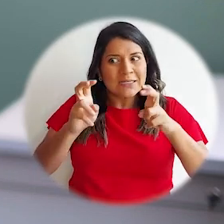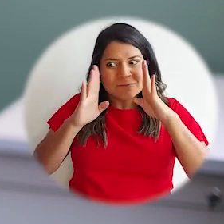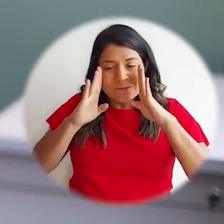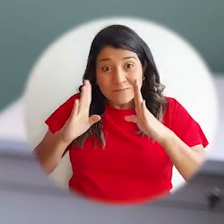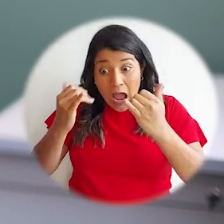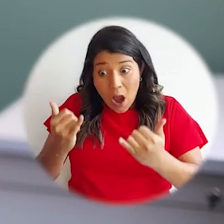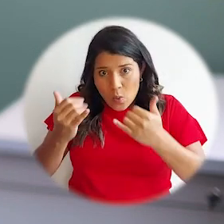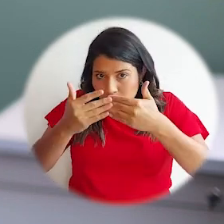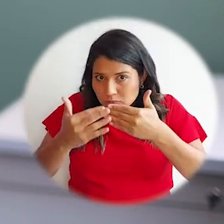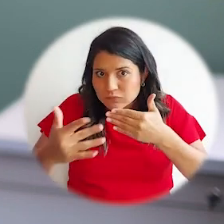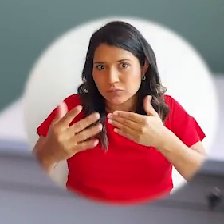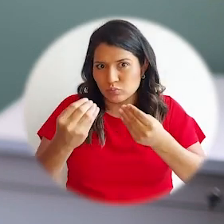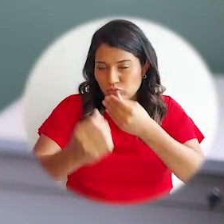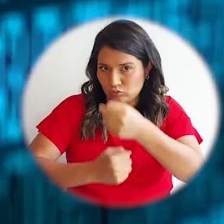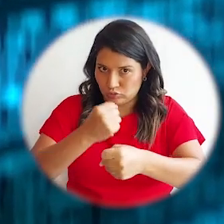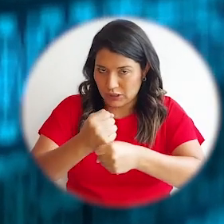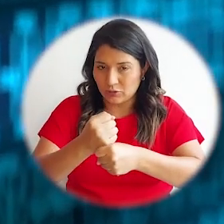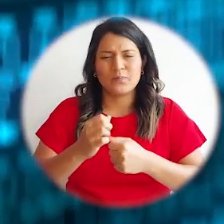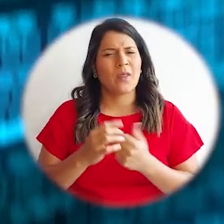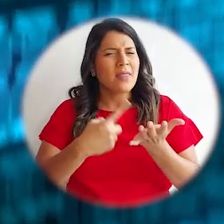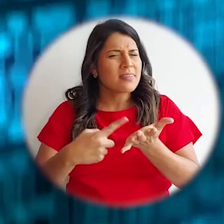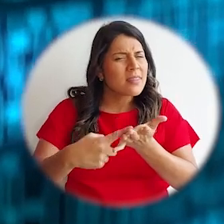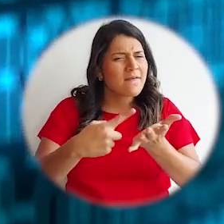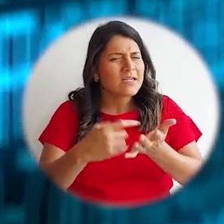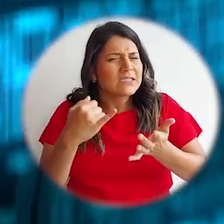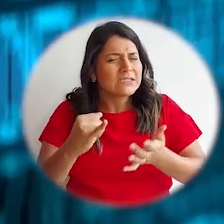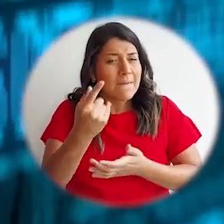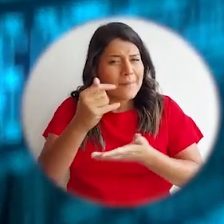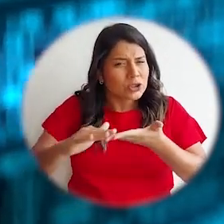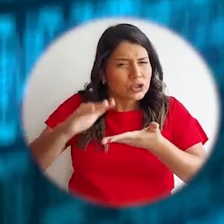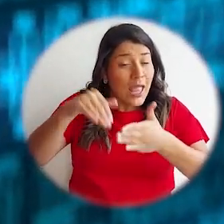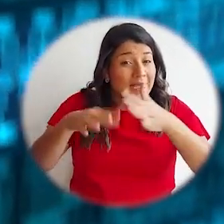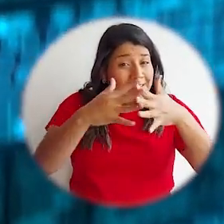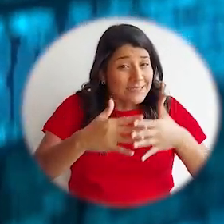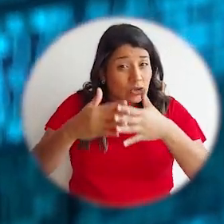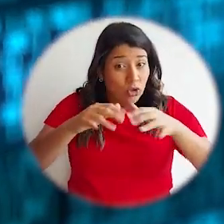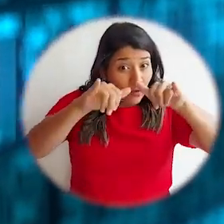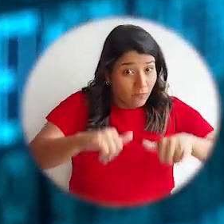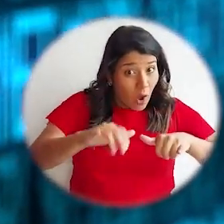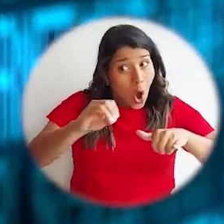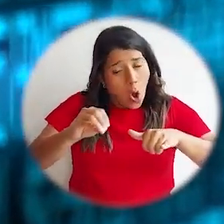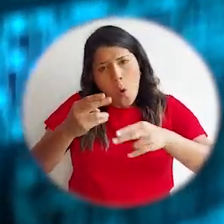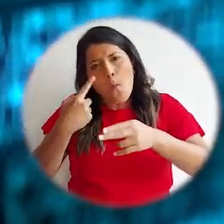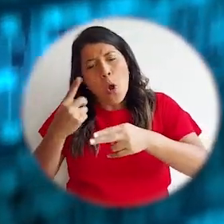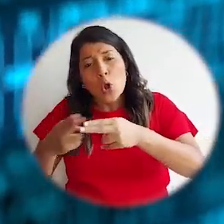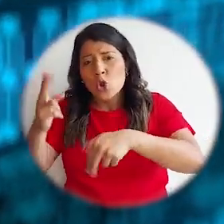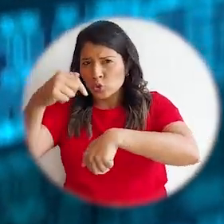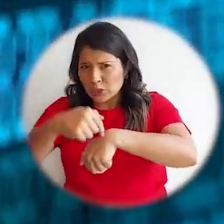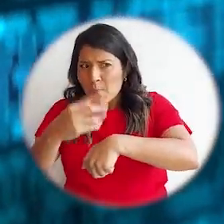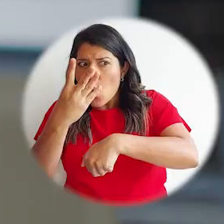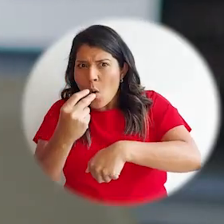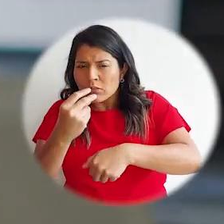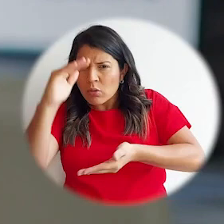meses, e incluso en los siguientes años. El debate de si la inflación en Estados Unidos será temporal o permanente y de cuándo reducir los